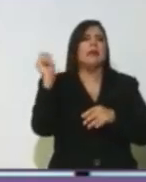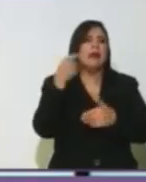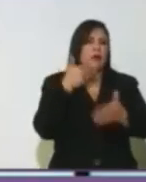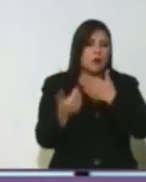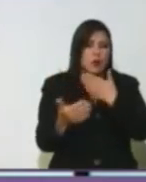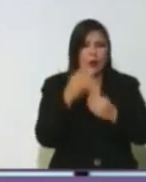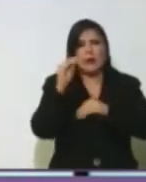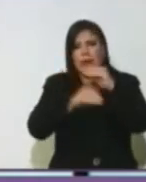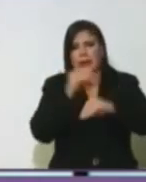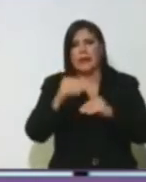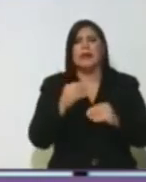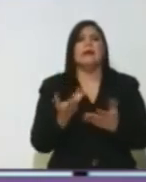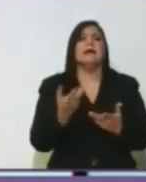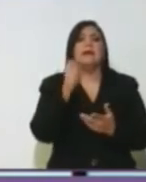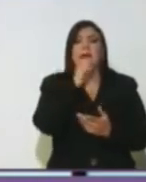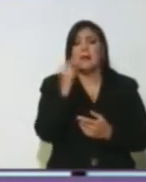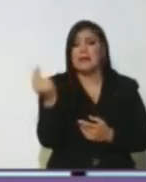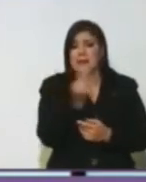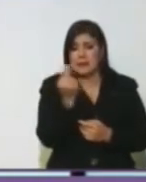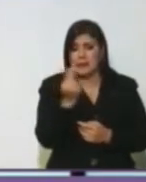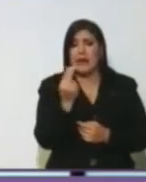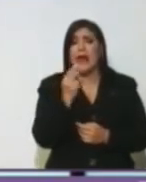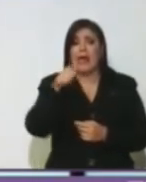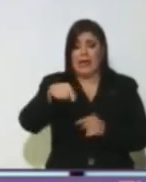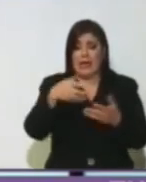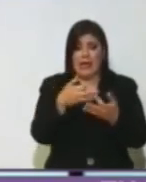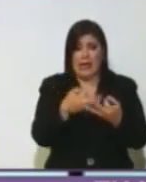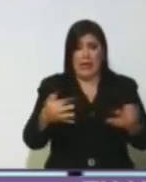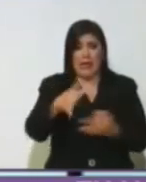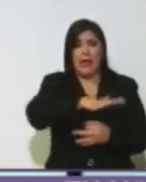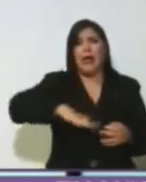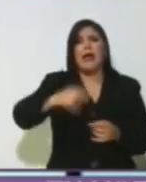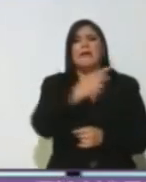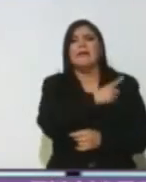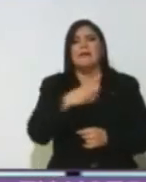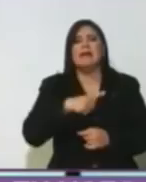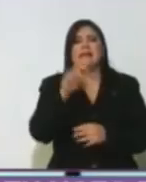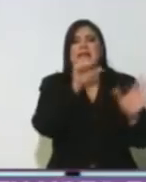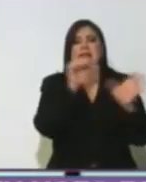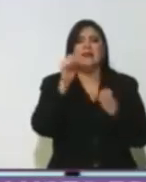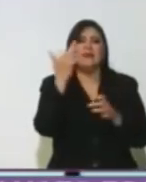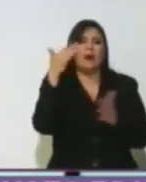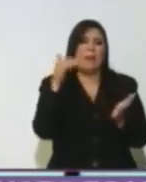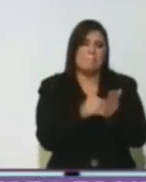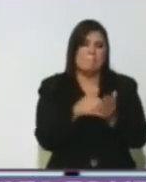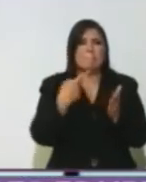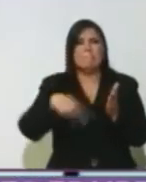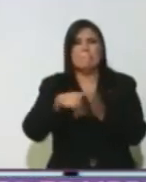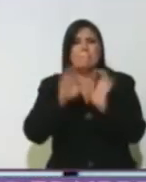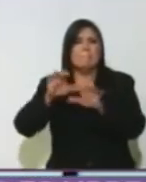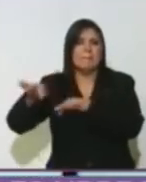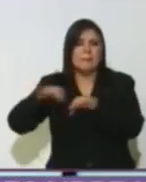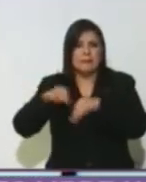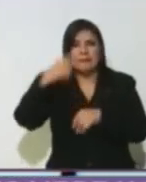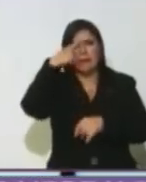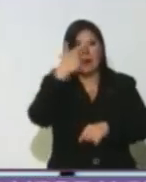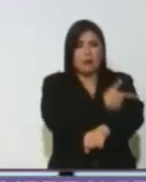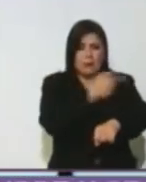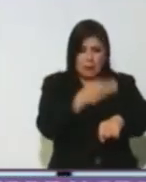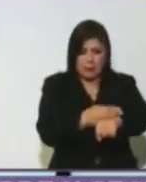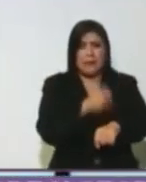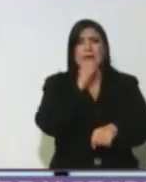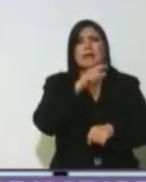innovación necesitamos ahí generar 650 mil empleos para gustavo madero e iztapalapa